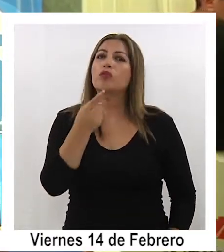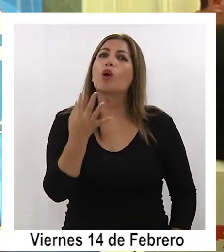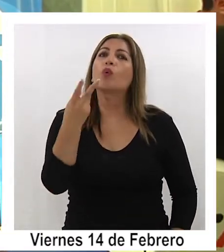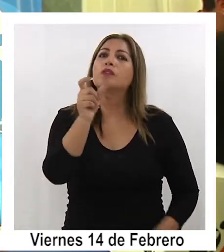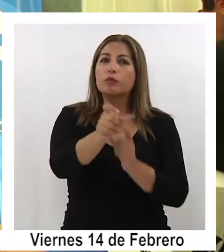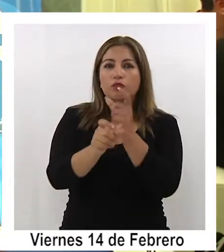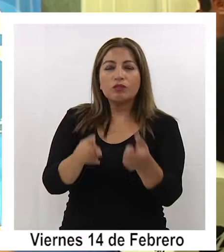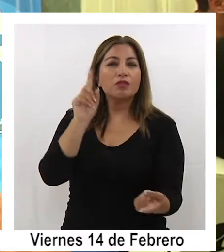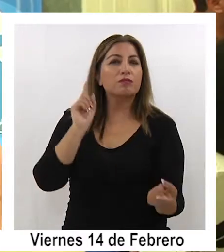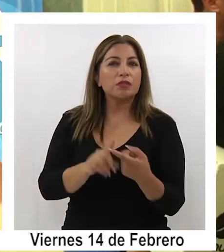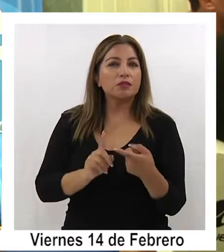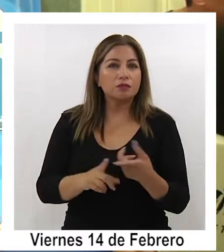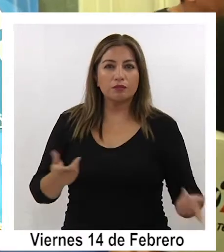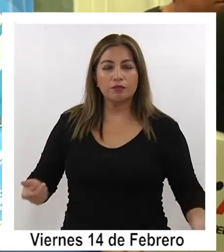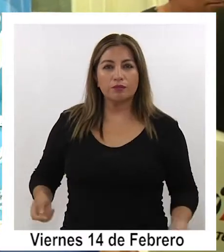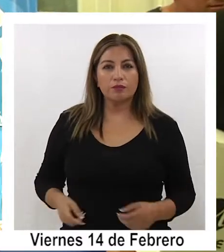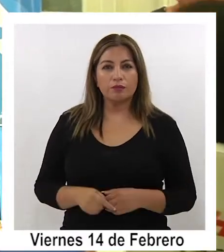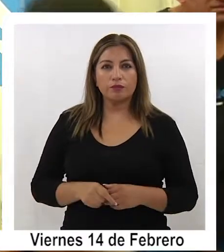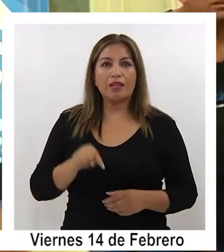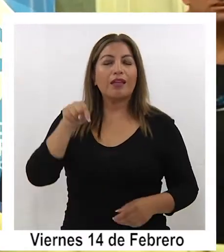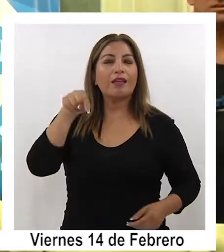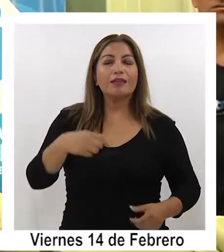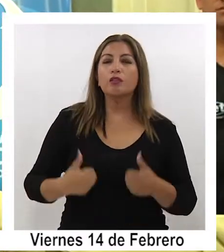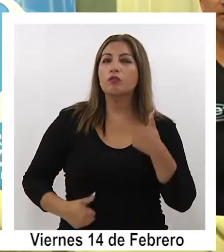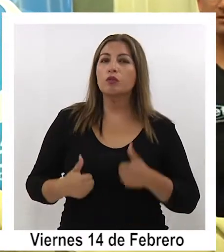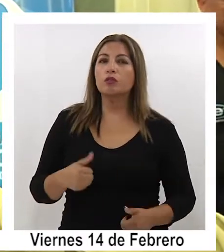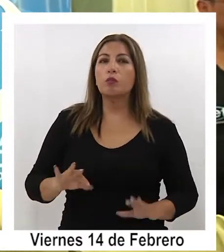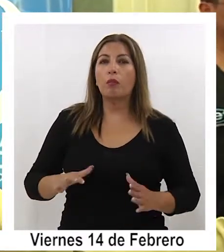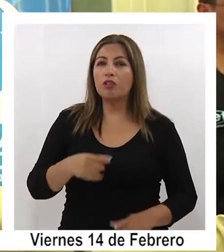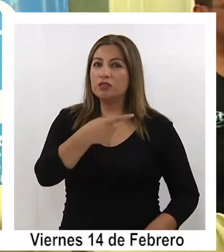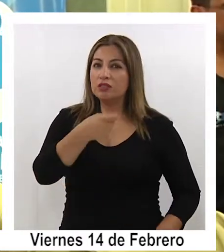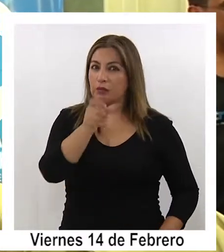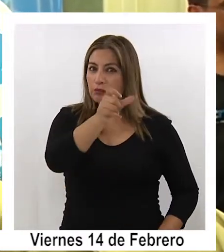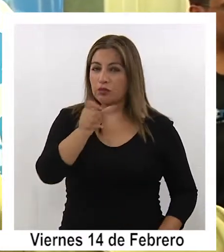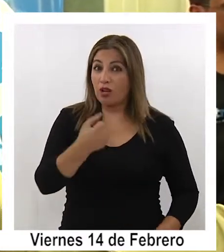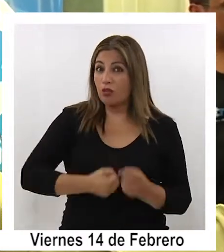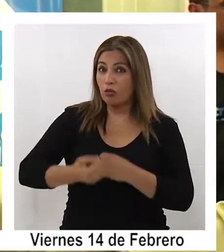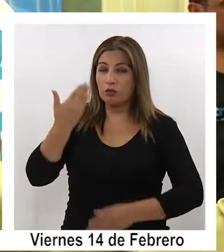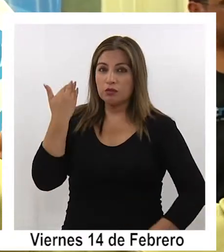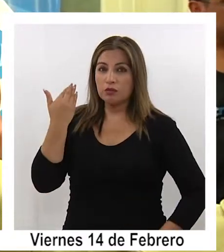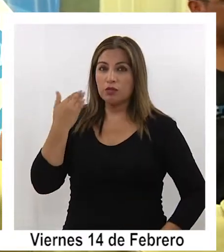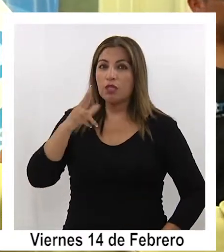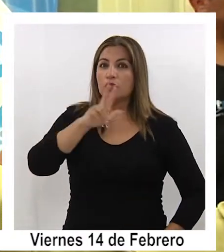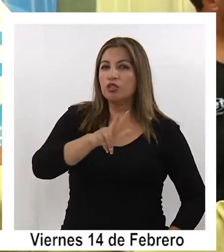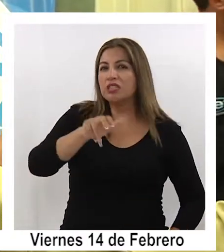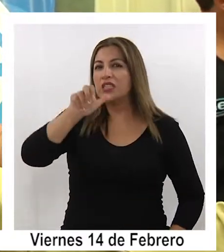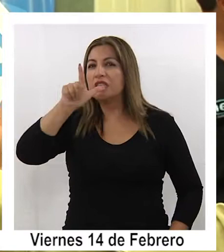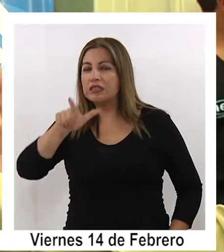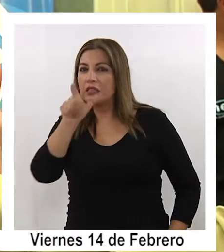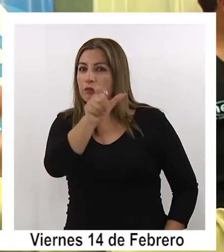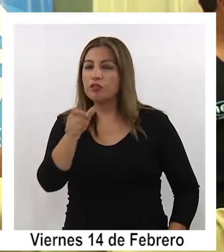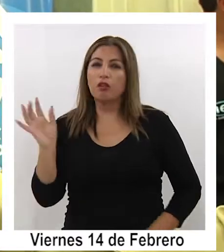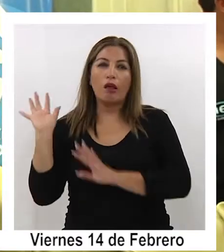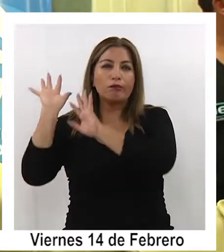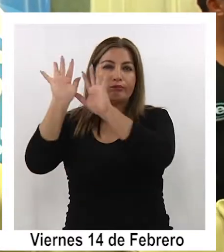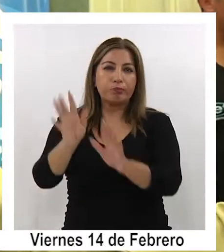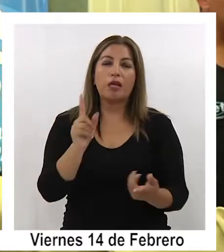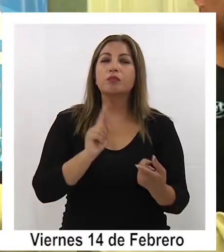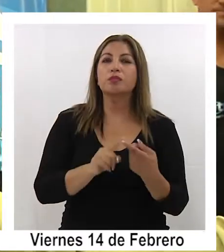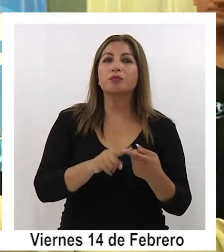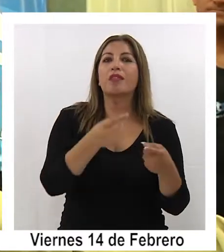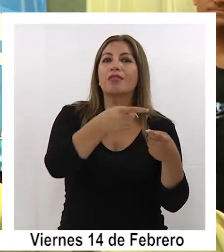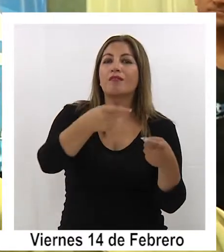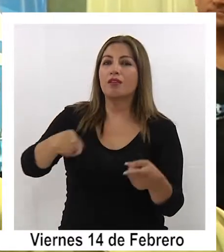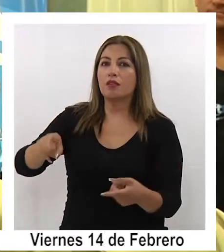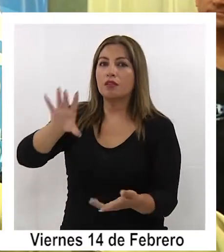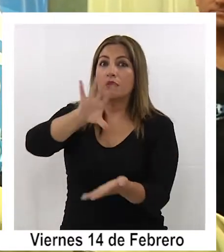¿Cuántos atletas estarían participando en esta competencia? En esta competencia esperábamos 100 atletas. El año pasado vinieron 87 atletas a